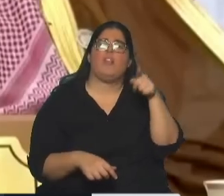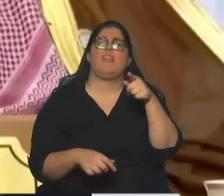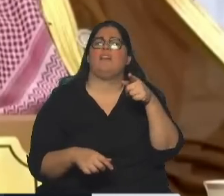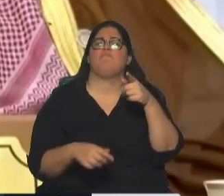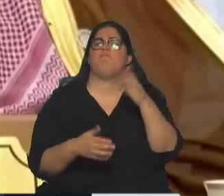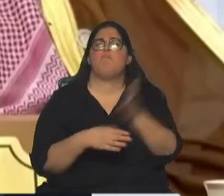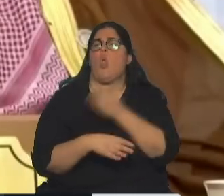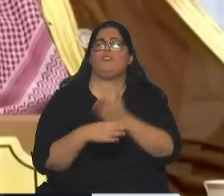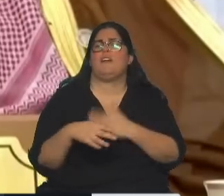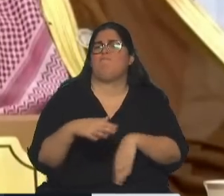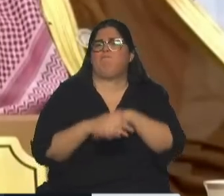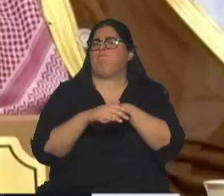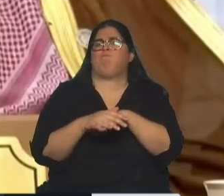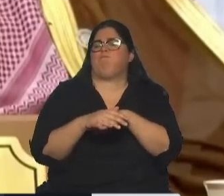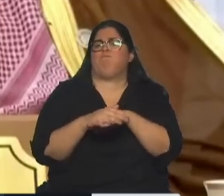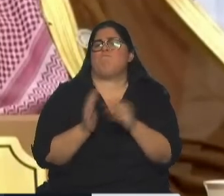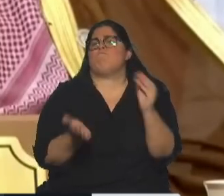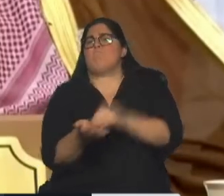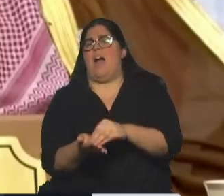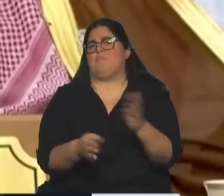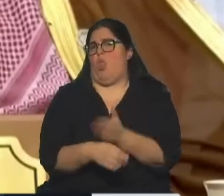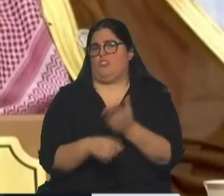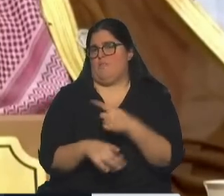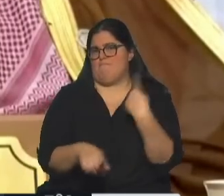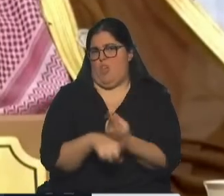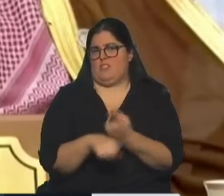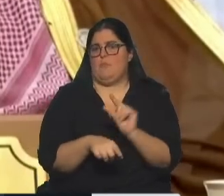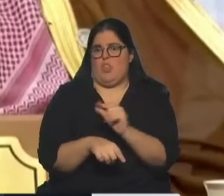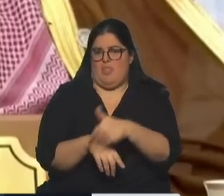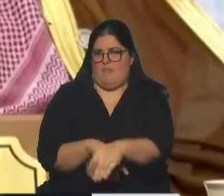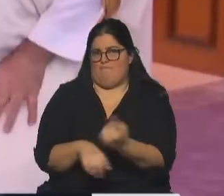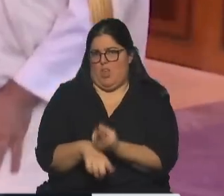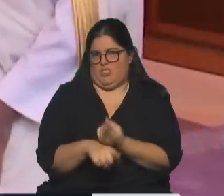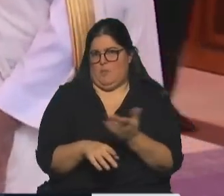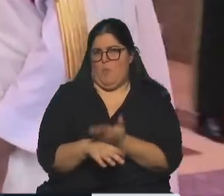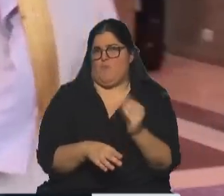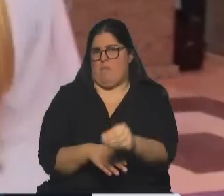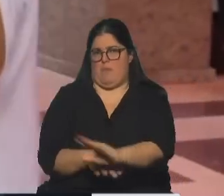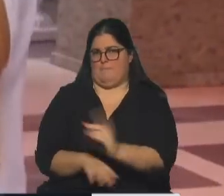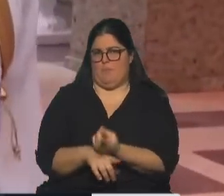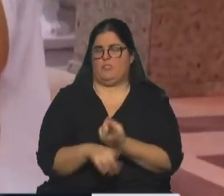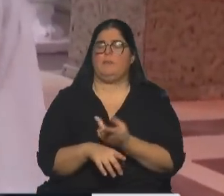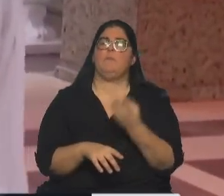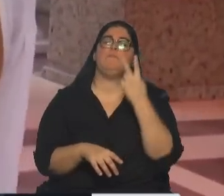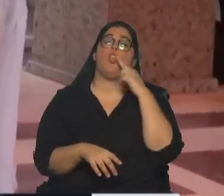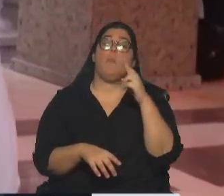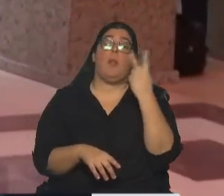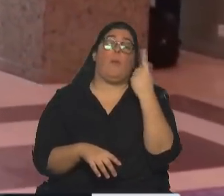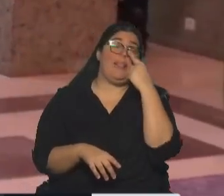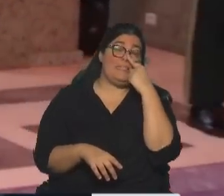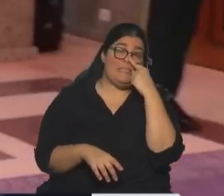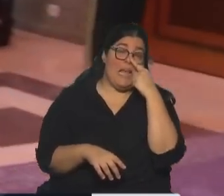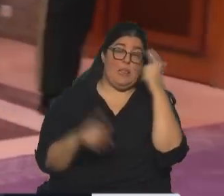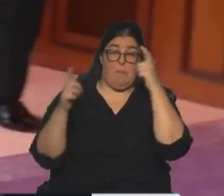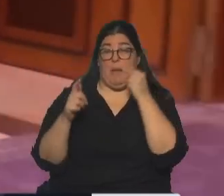productivo y que no puede aumentar la producción ni siquiera en el mediano plazo. Recién en 2027, dijo